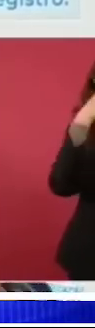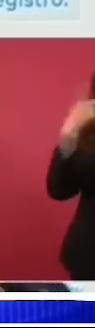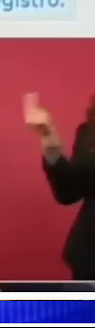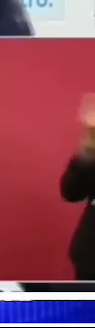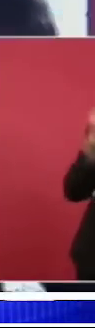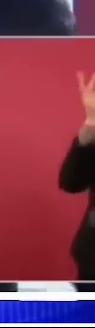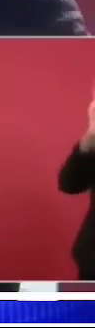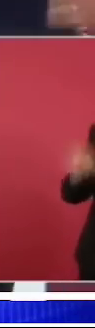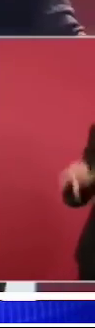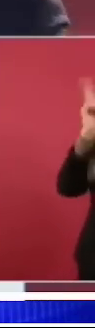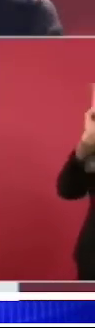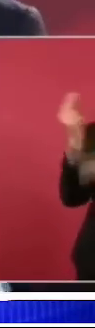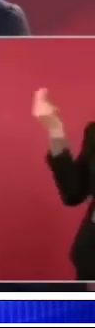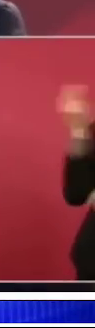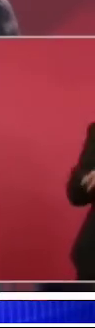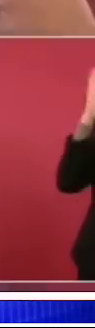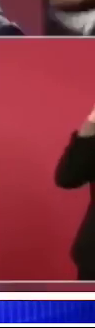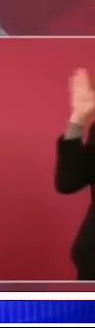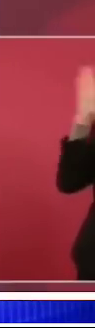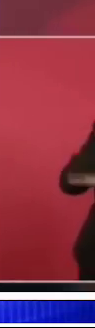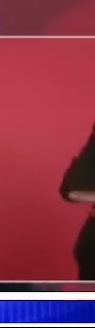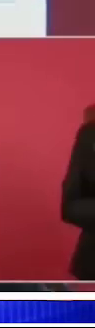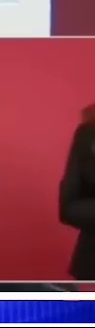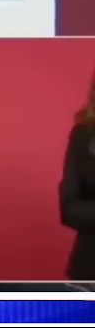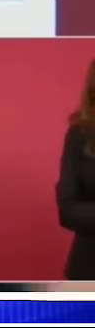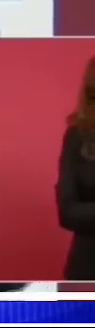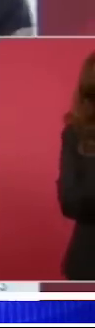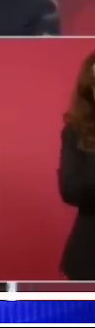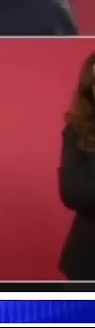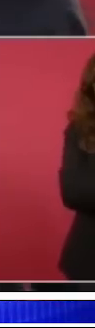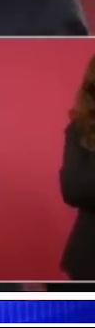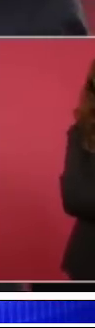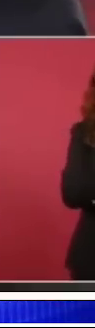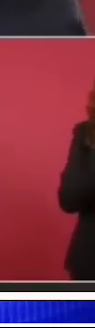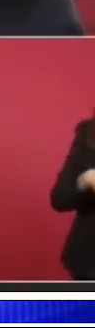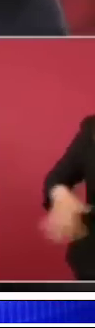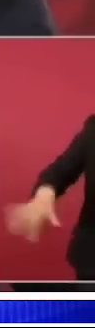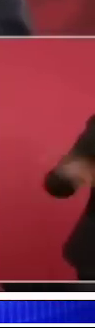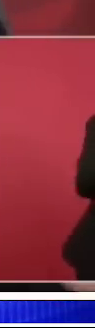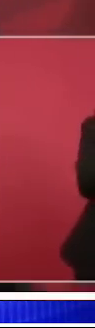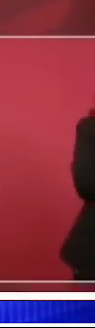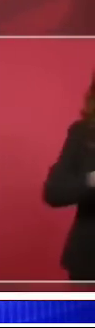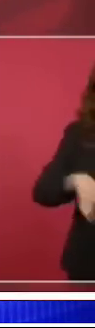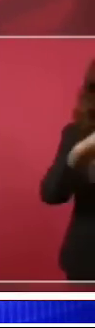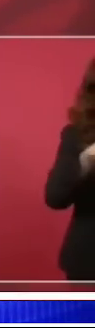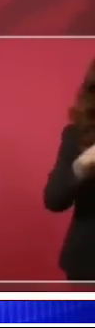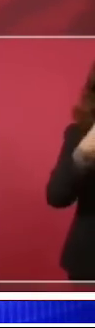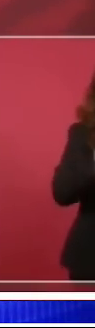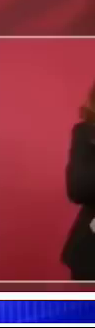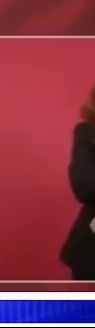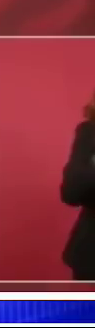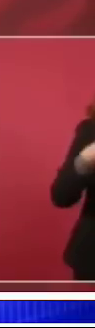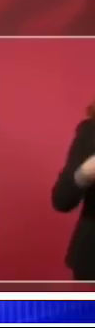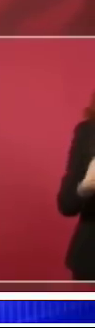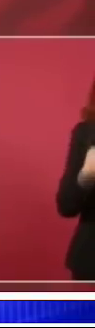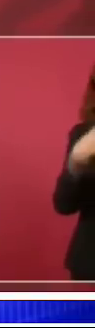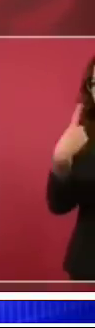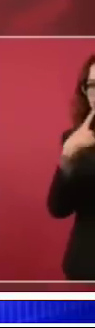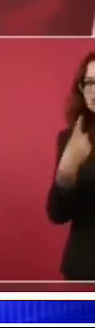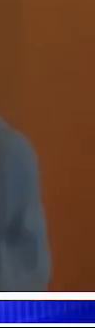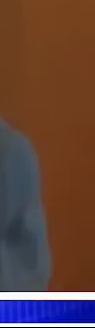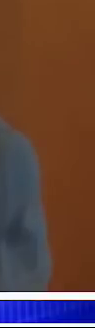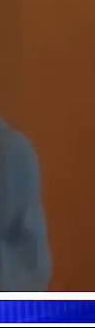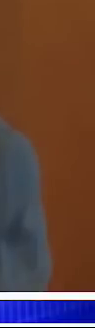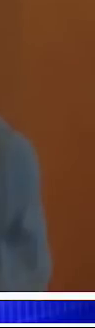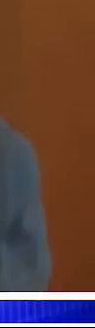el discurso para justificar esta llegada de Ricardo Monreal para dejar atrás lo que serían las contradicciones porque bueno